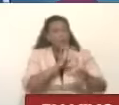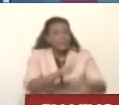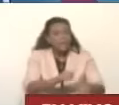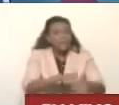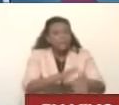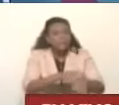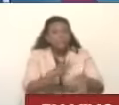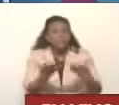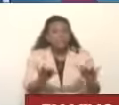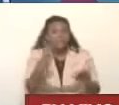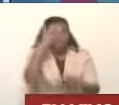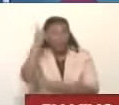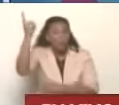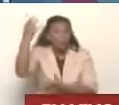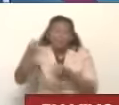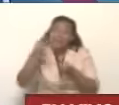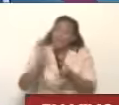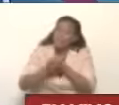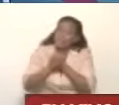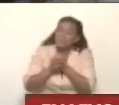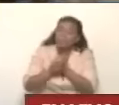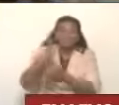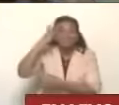Sin lugar a dudas, Dios está con nosotros.